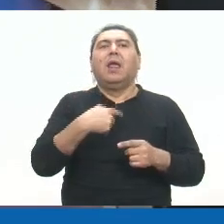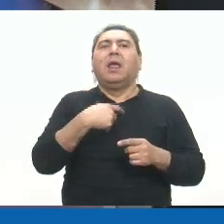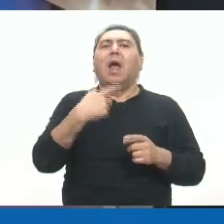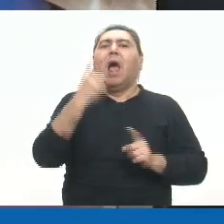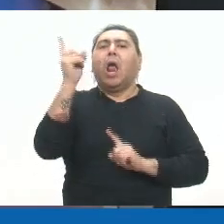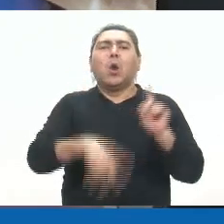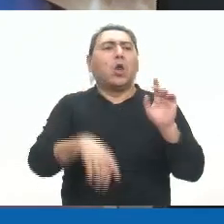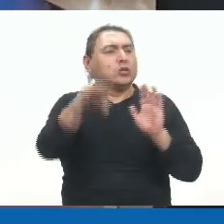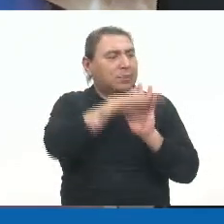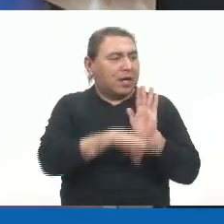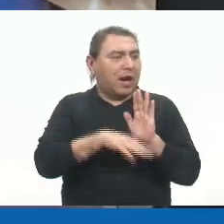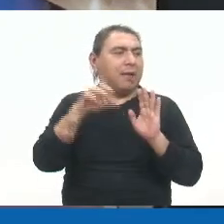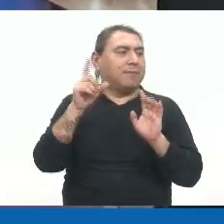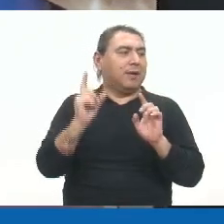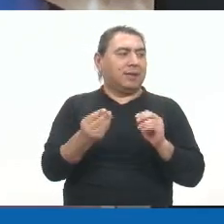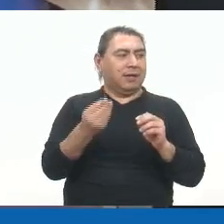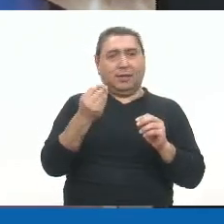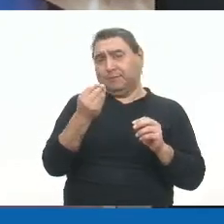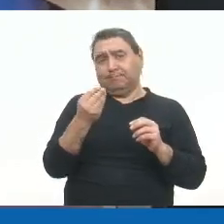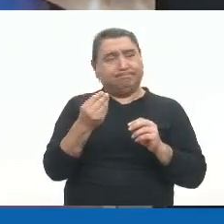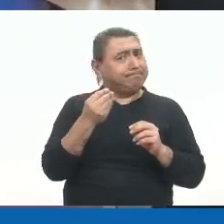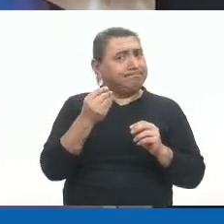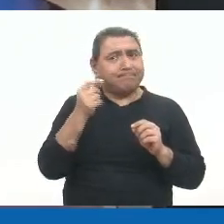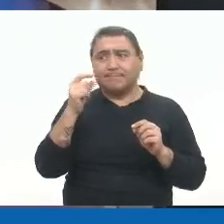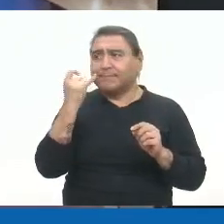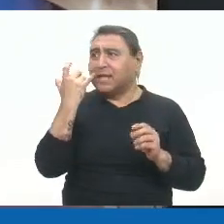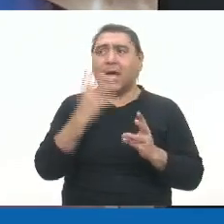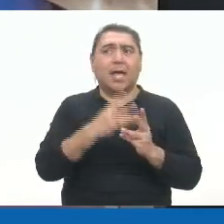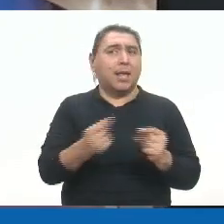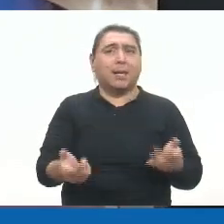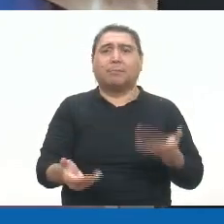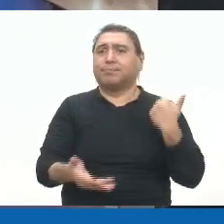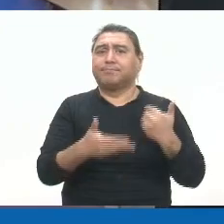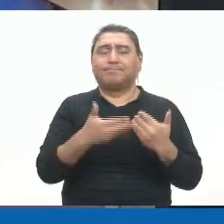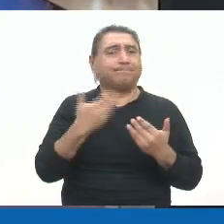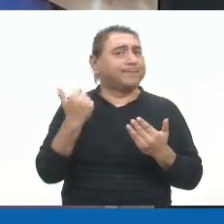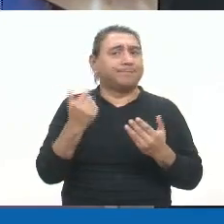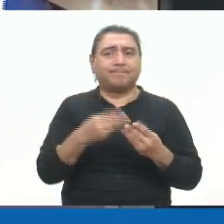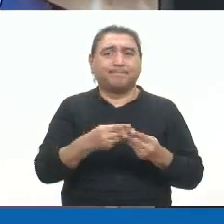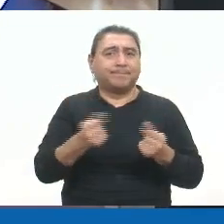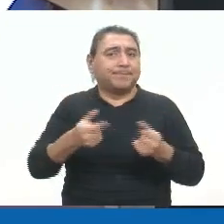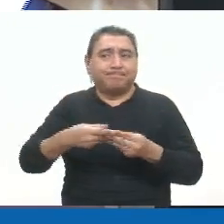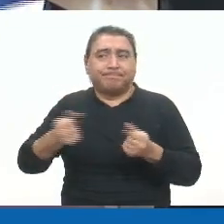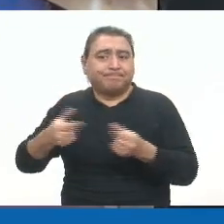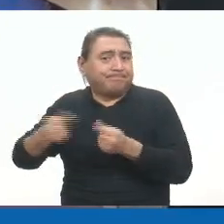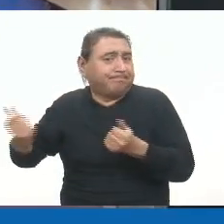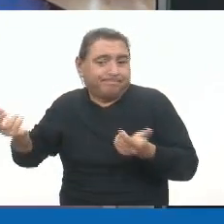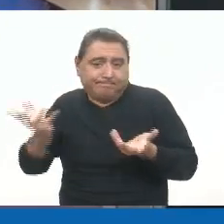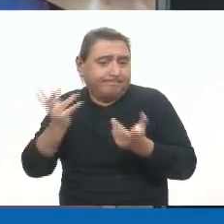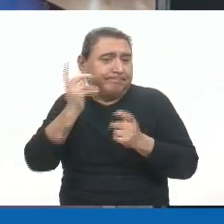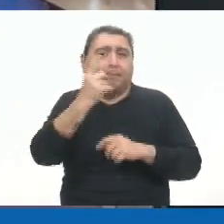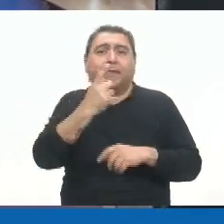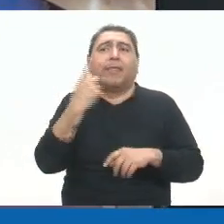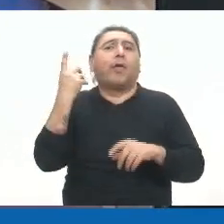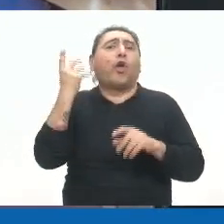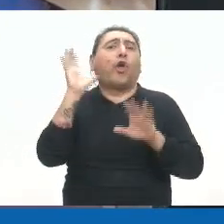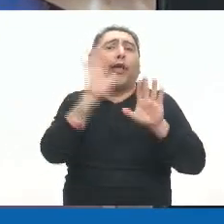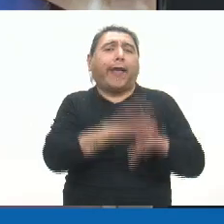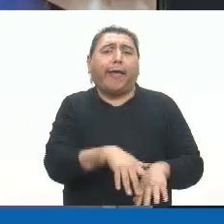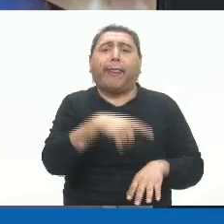programas que se desmantelan y que por ahí a veces dejan una o dos personas